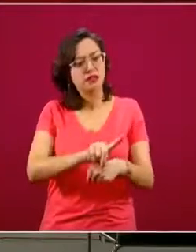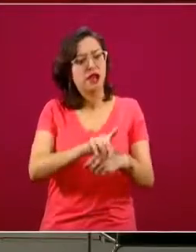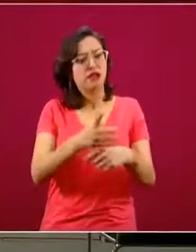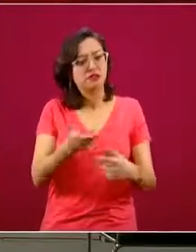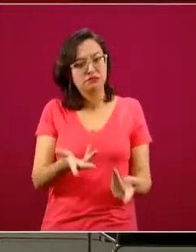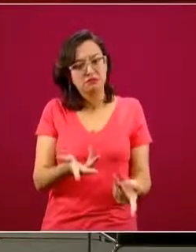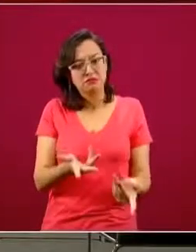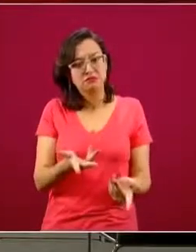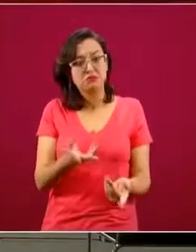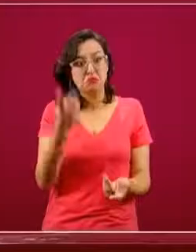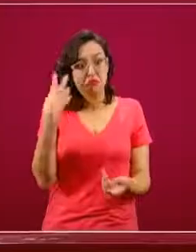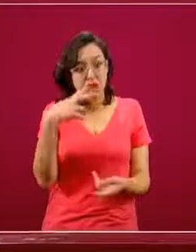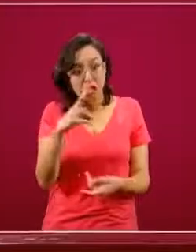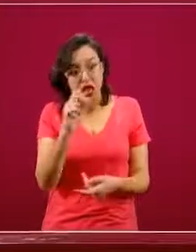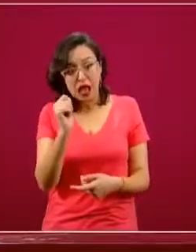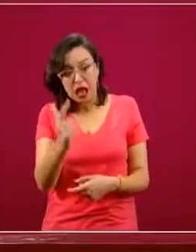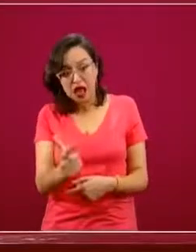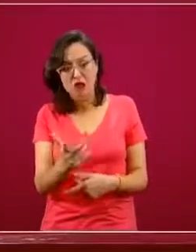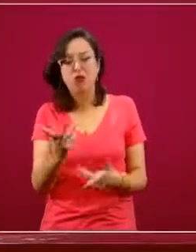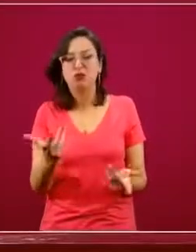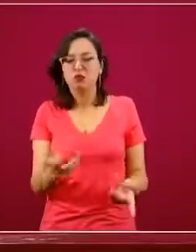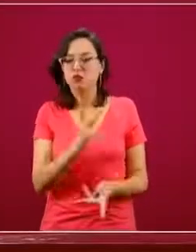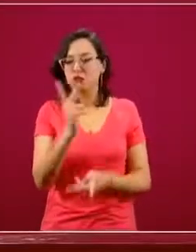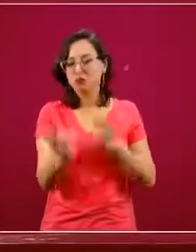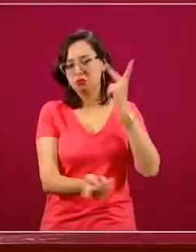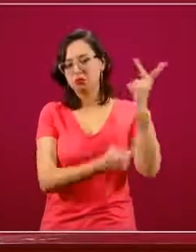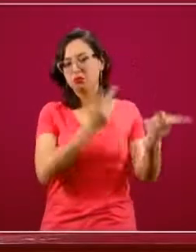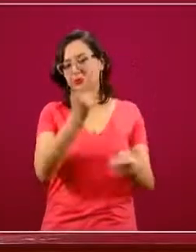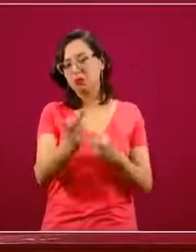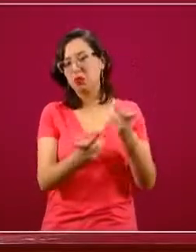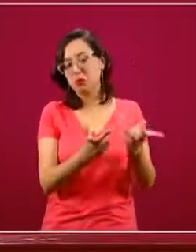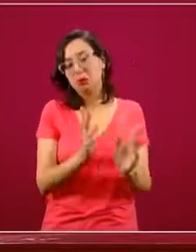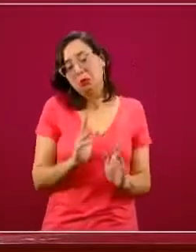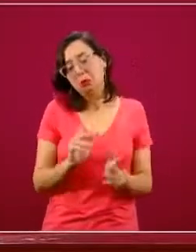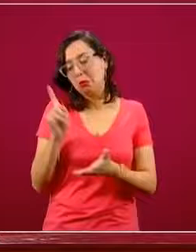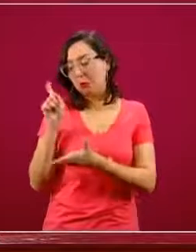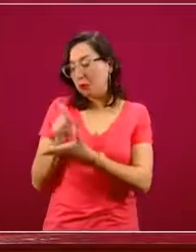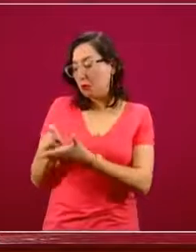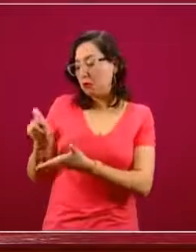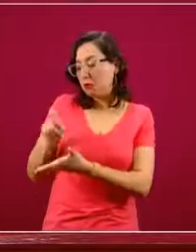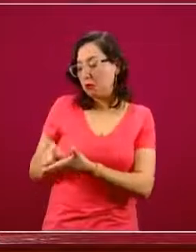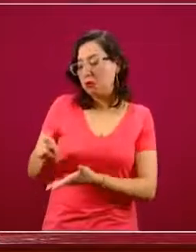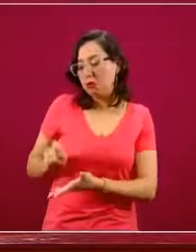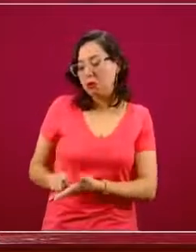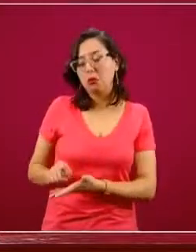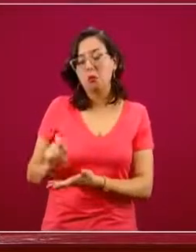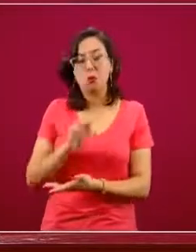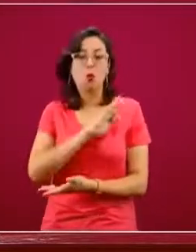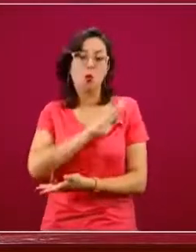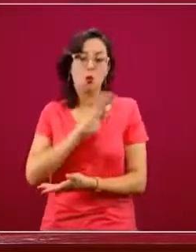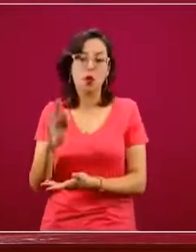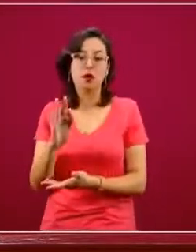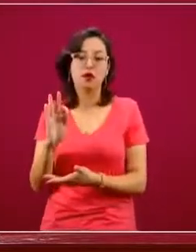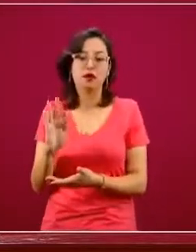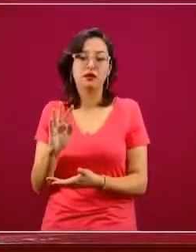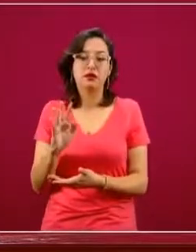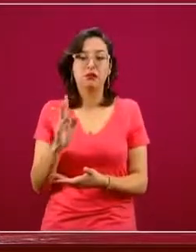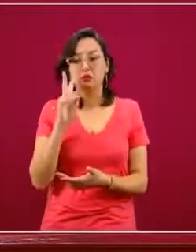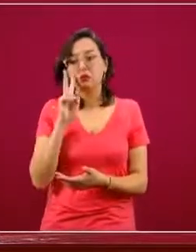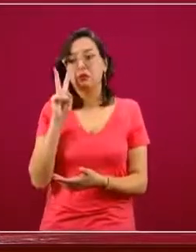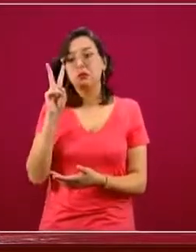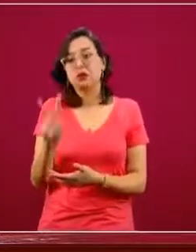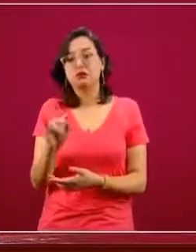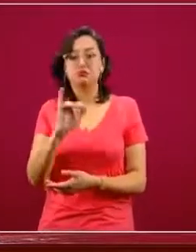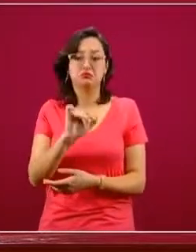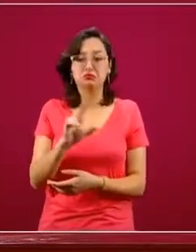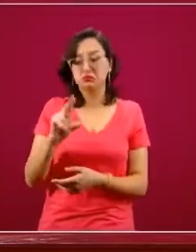todavía de viaje como tal. Entonces son datos que en su momento pueden ser consultados, digamos, en la base de datos, o se